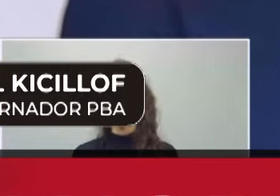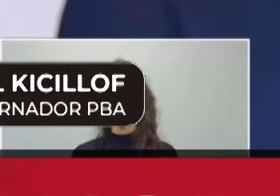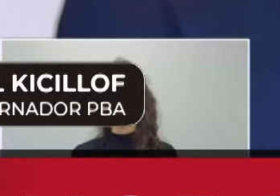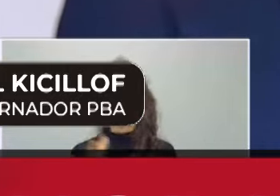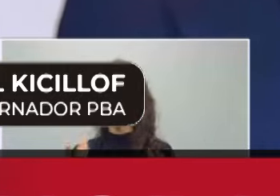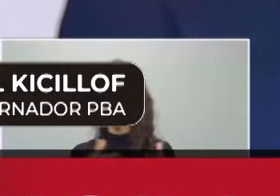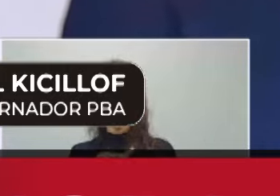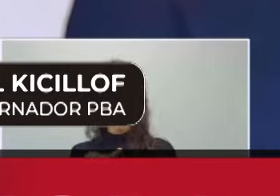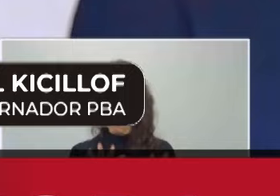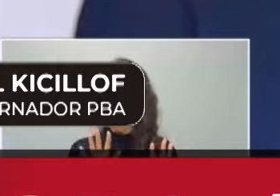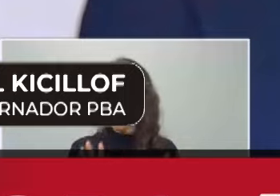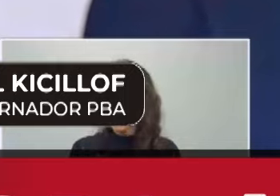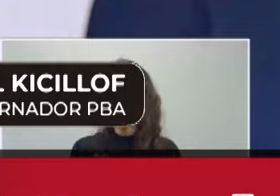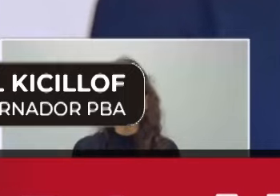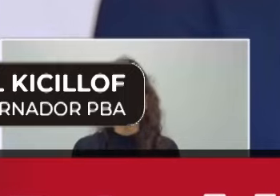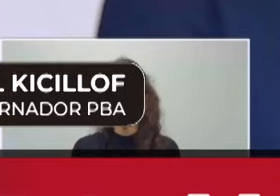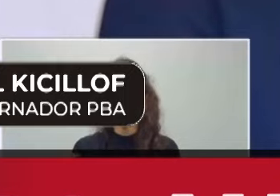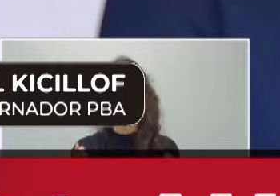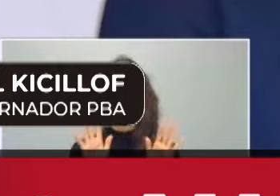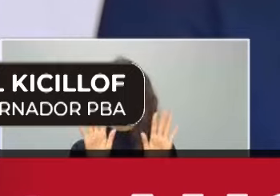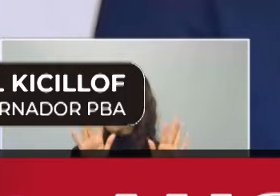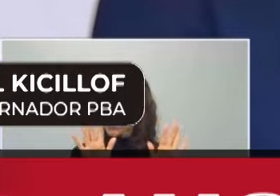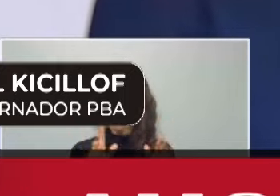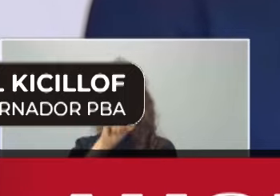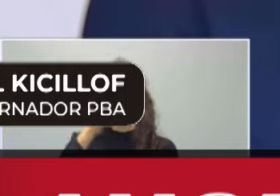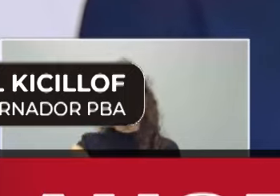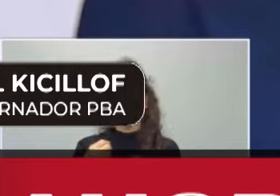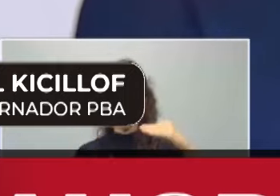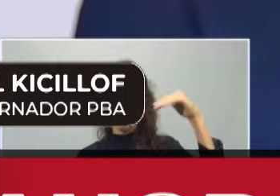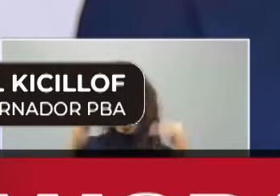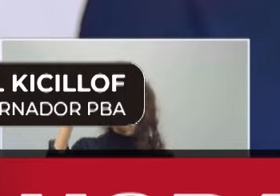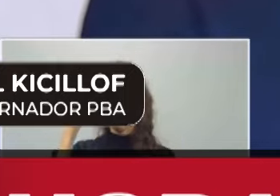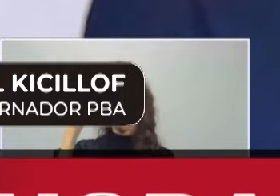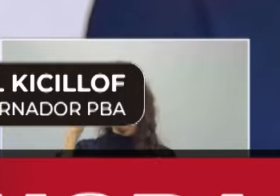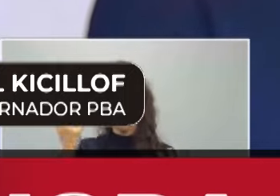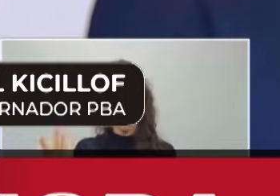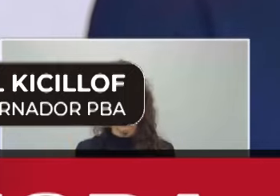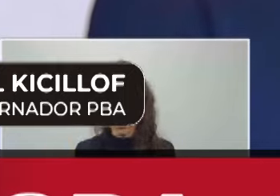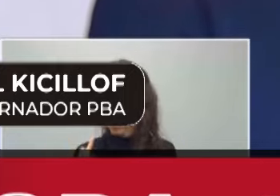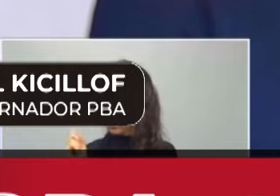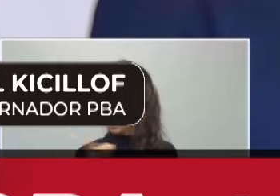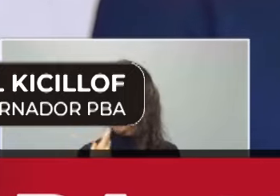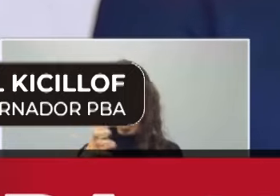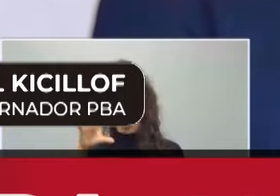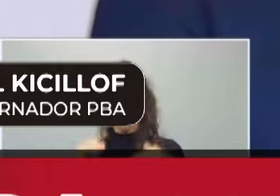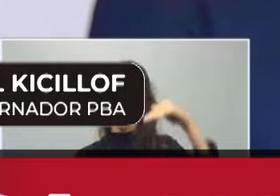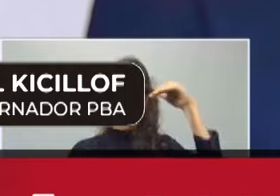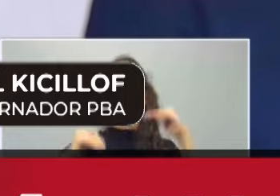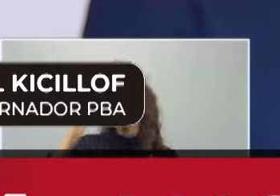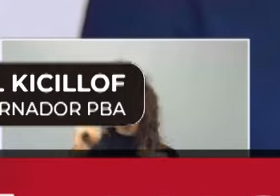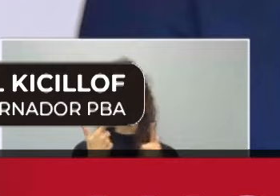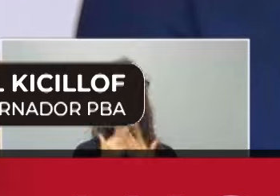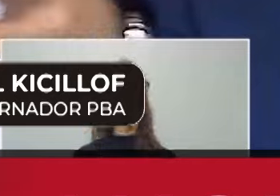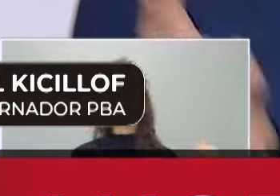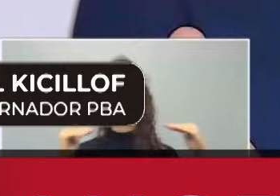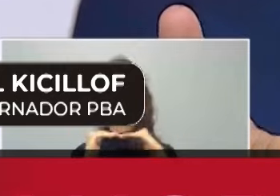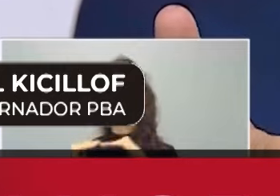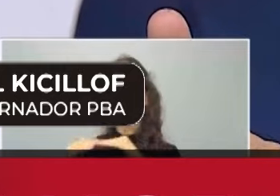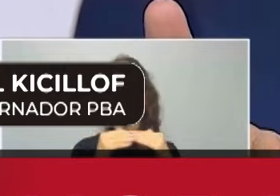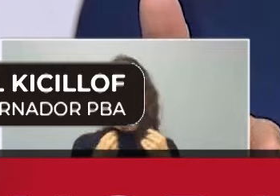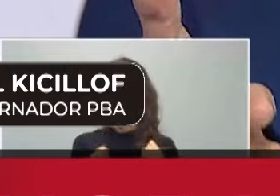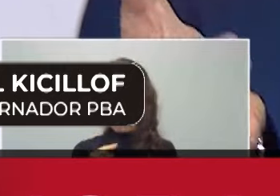resultado de esto, repito, una enorme disparidad, una enorme desigualdad, una enorme inequidad en el aporte